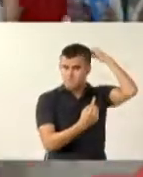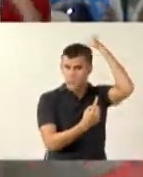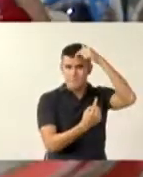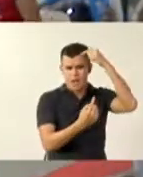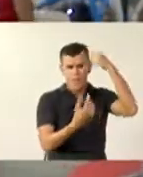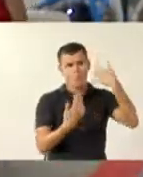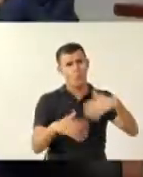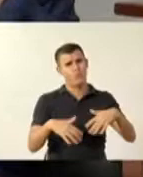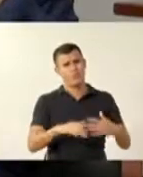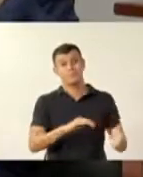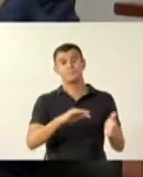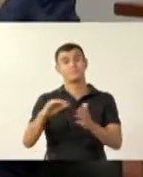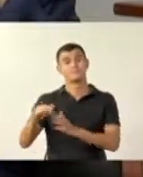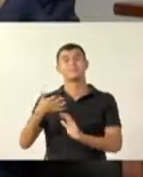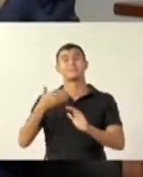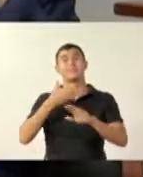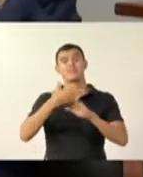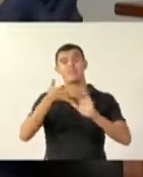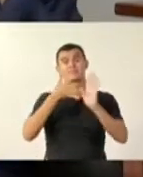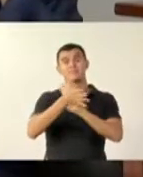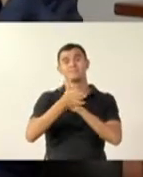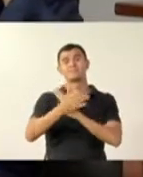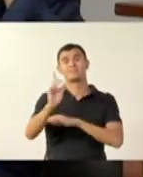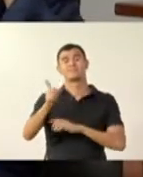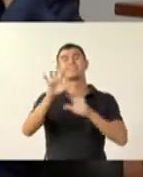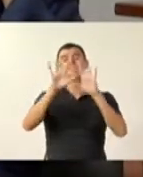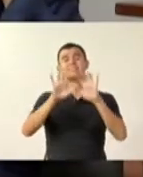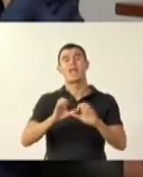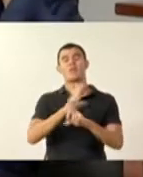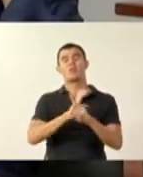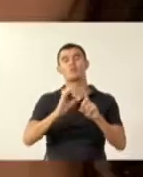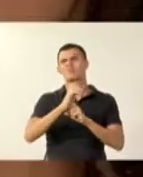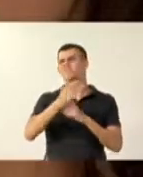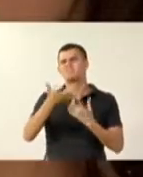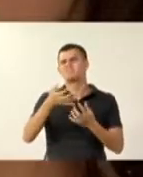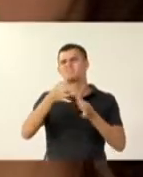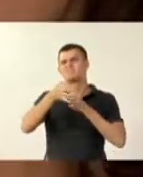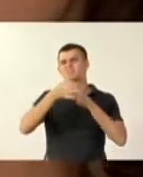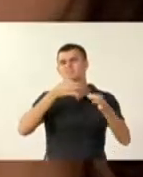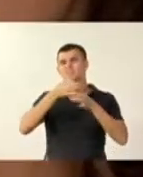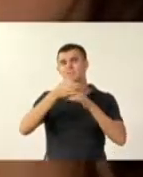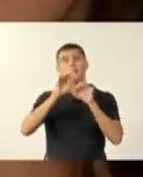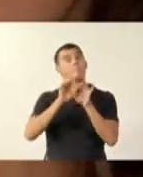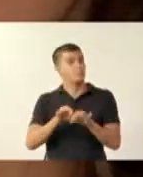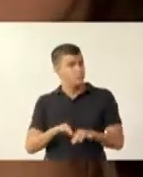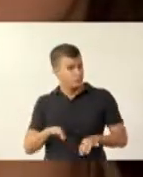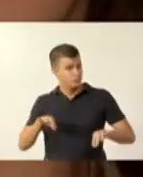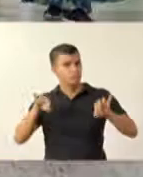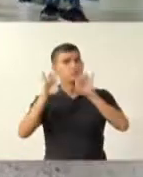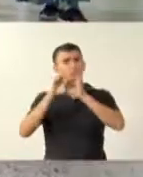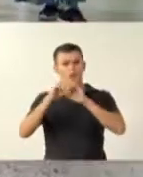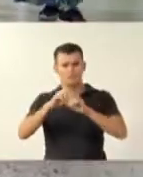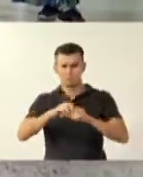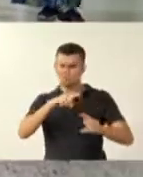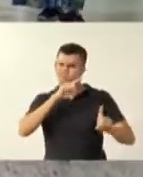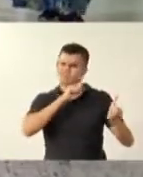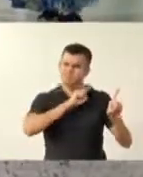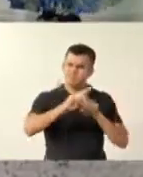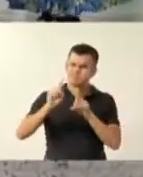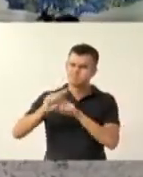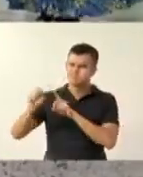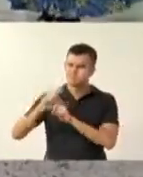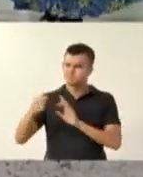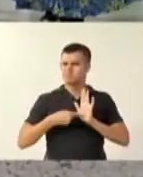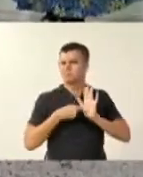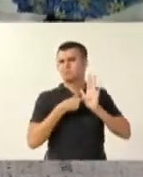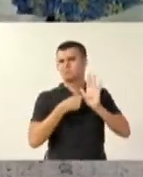como bailarines. Al regresar de comerciales, la secretaria de Cultura da a conocer la importancia de tener varias expresiones artísticas